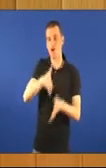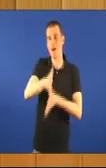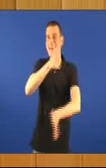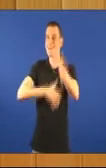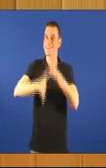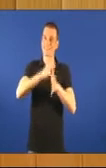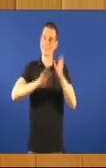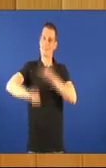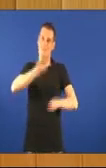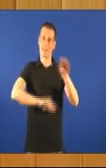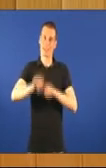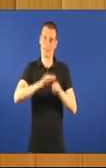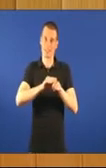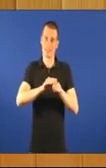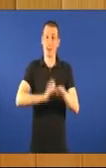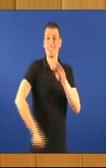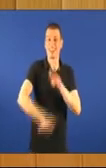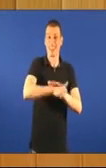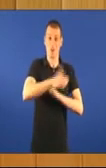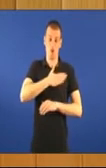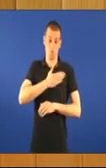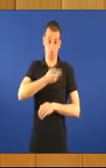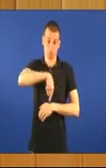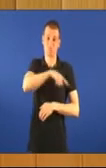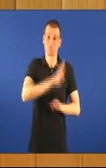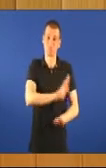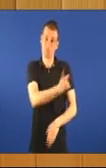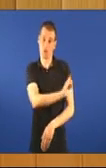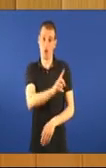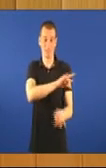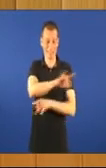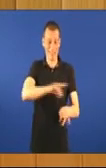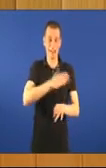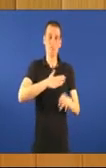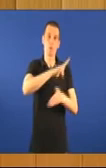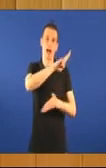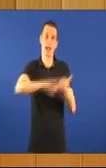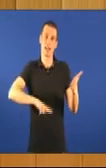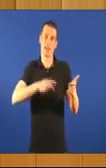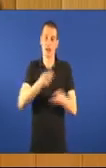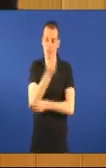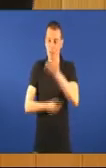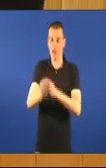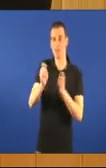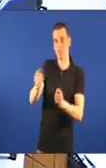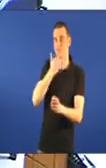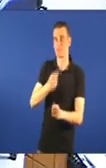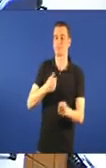sexa traidor a si mesmo, non sexa traidor a terra que lle deu o ser. Moitas grazas.